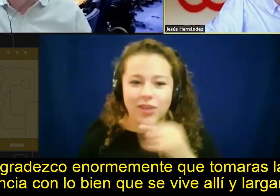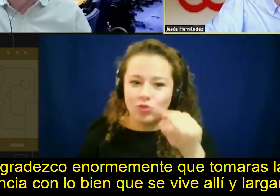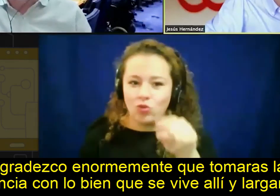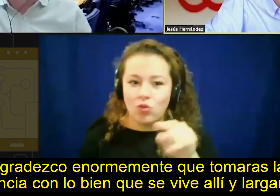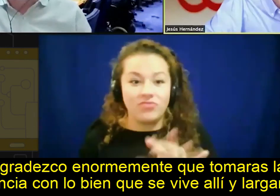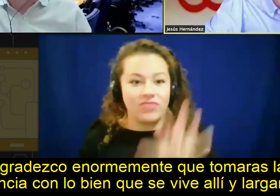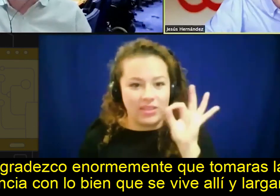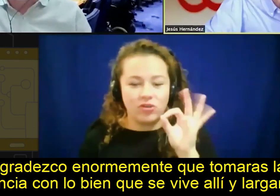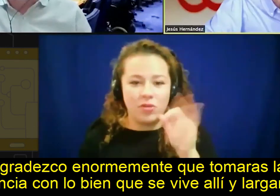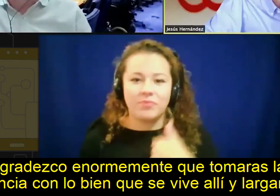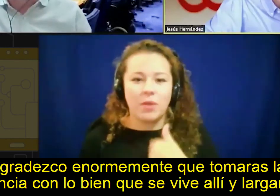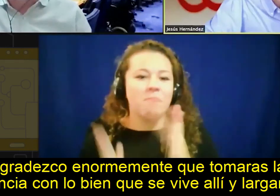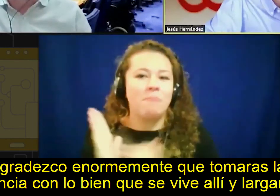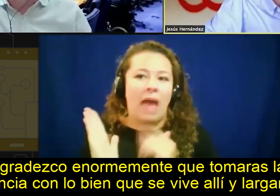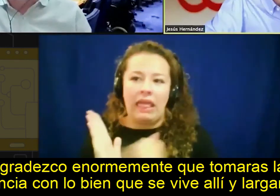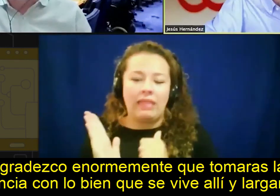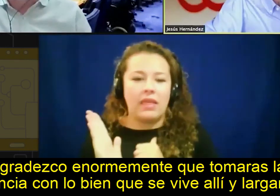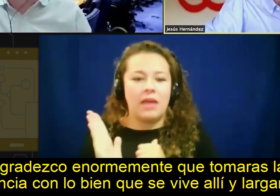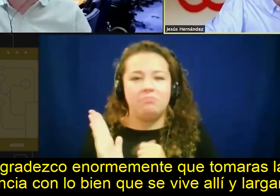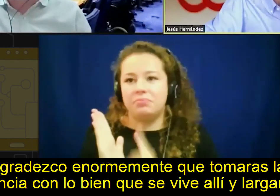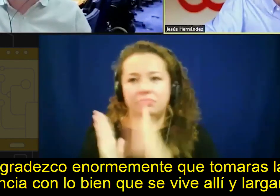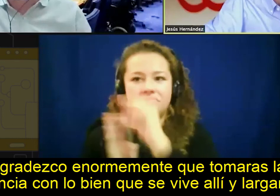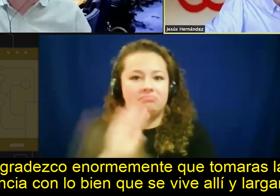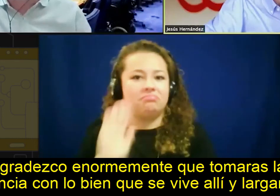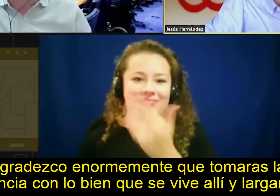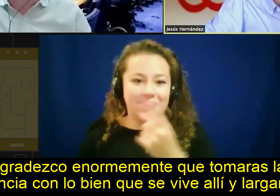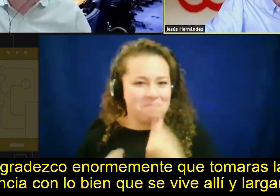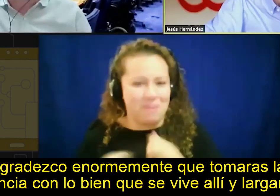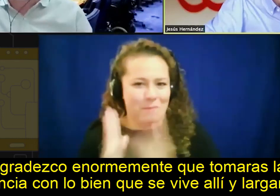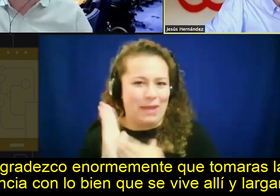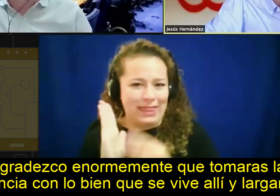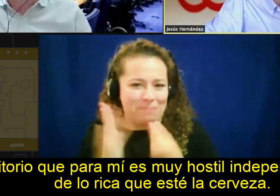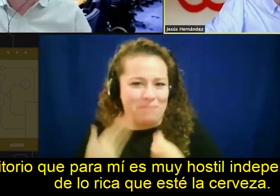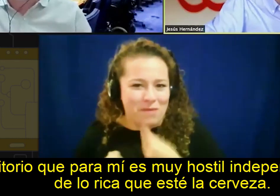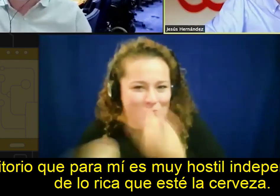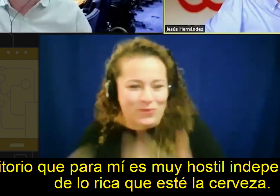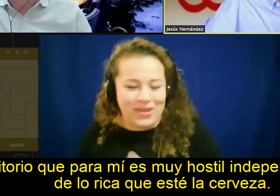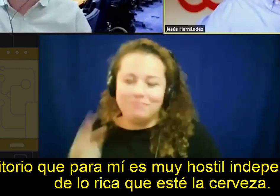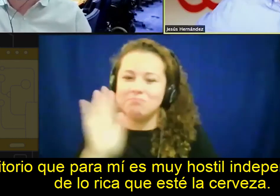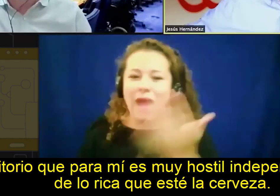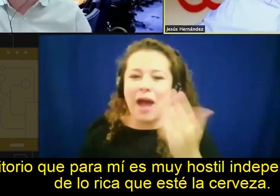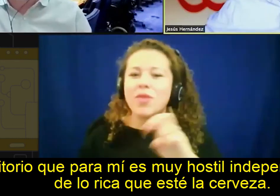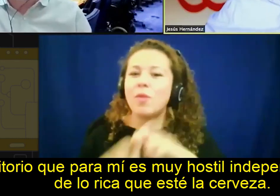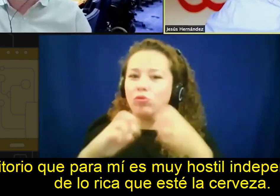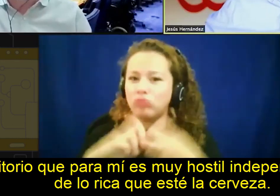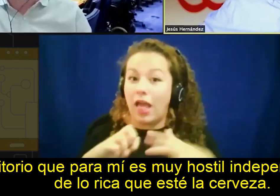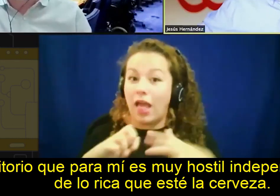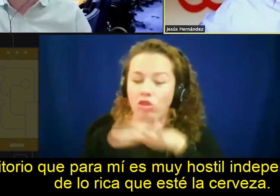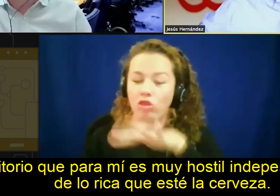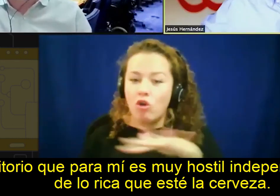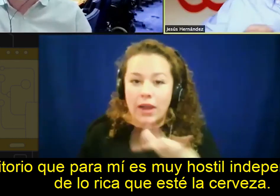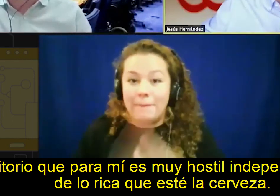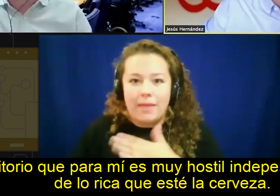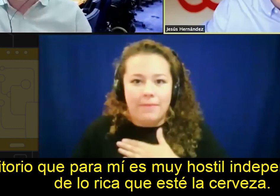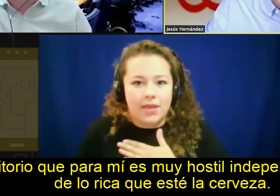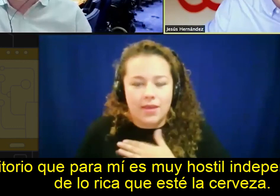decisión de salir de Valencia, con lo bien que se vive allí, y largarte a Bruselas, ¿no? A un territorio que para mí es